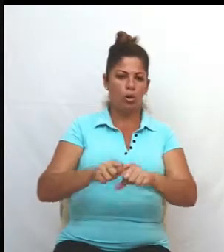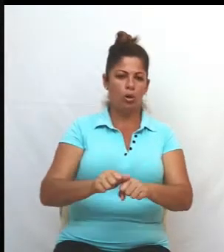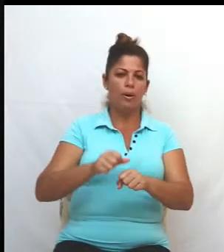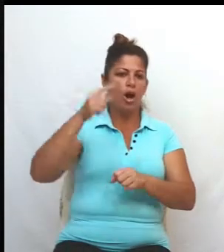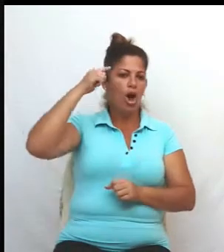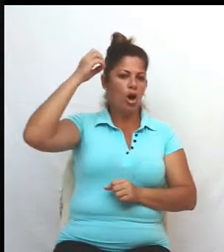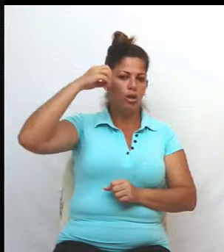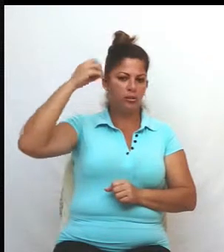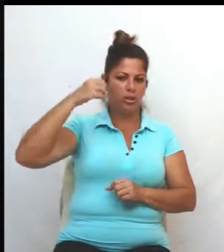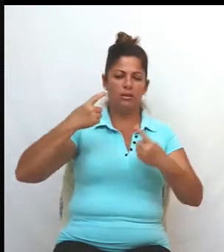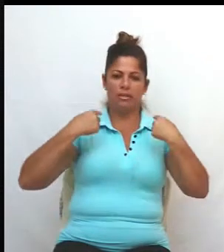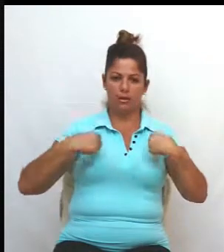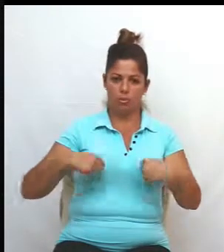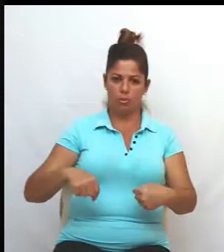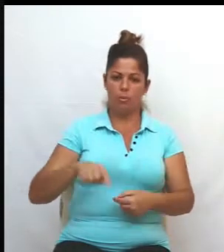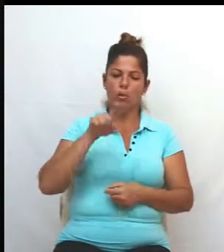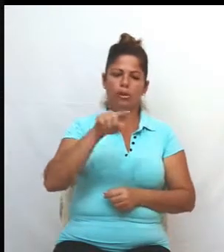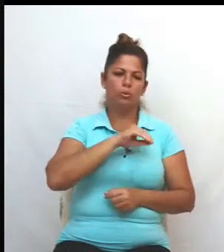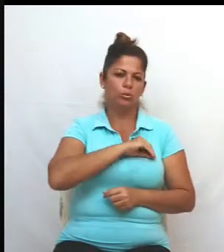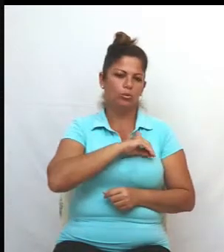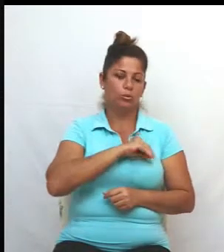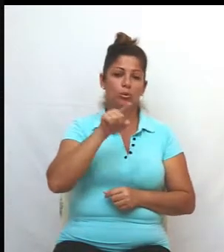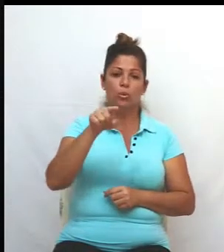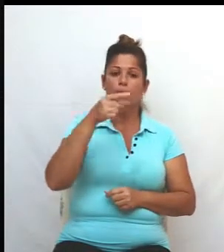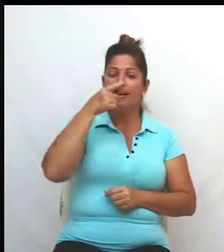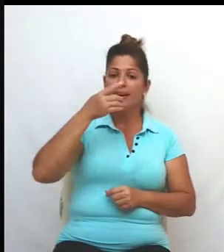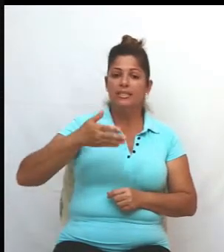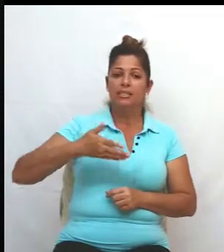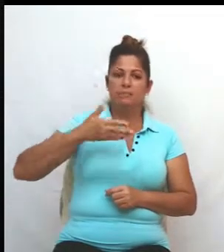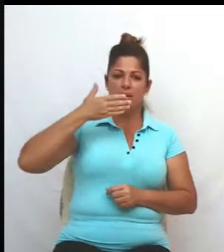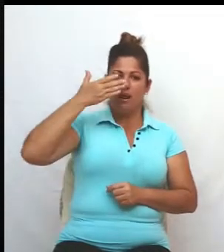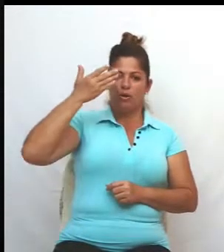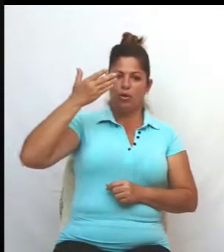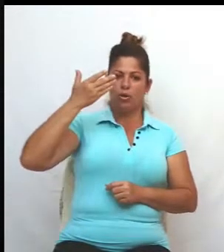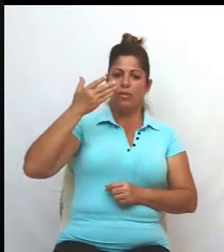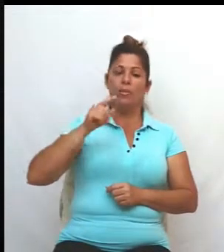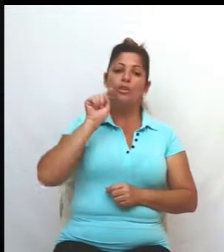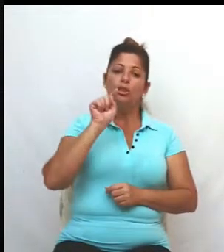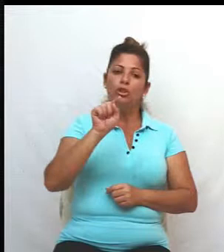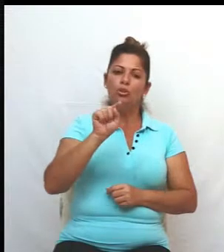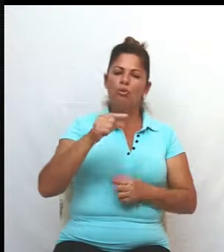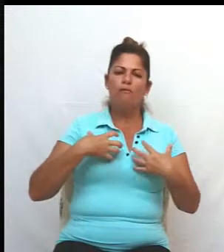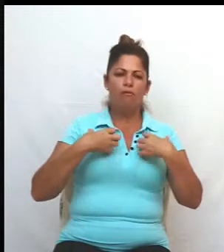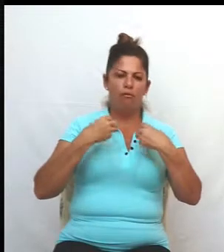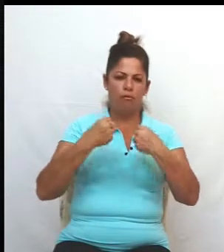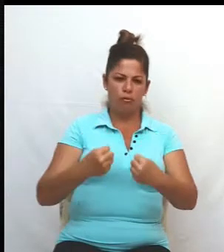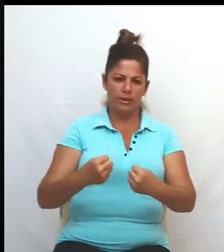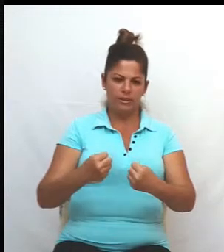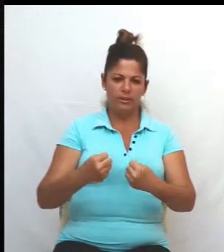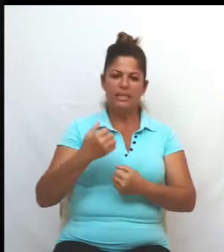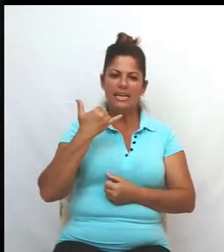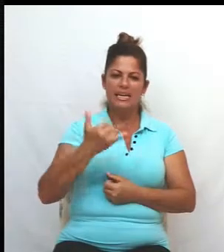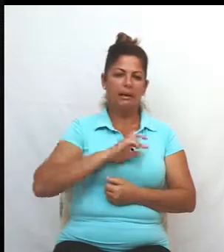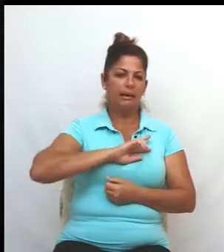y tomes conciencia de tu cuerpo de tu estado de tu respiración de tus